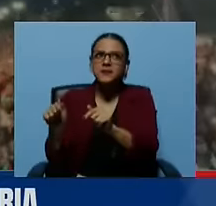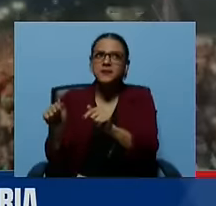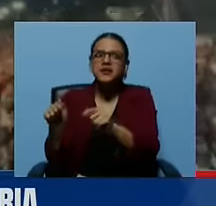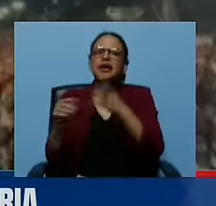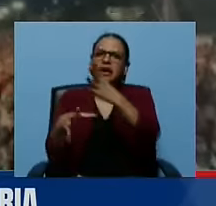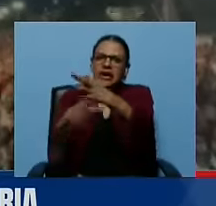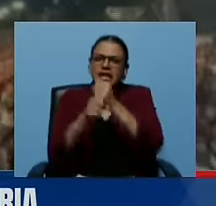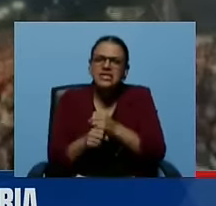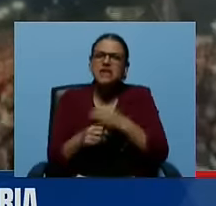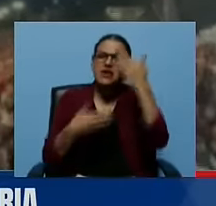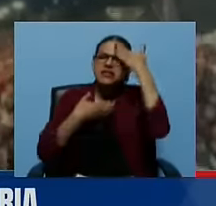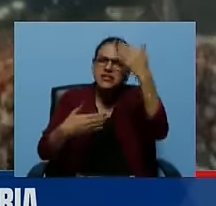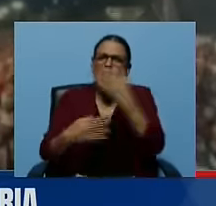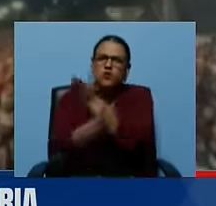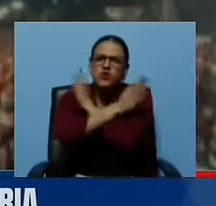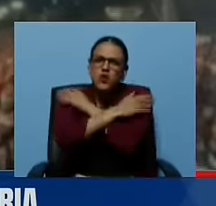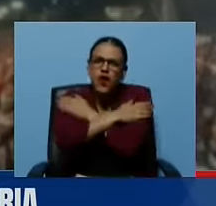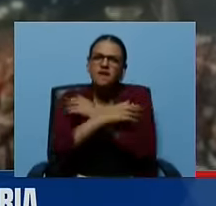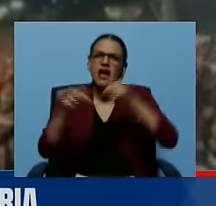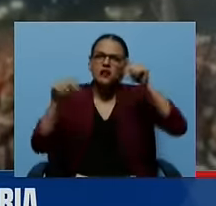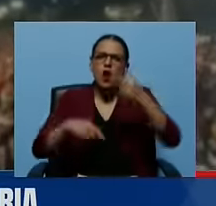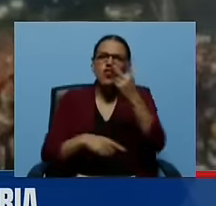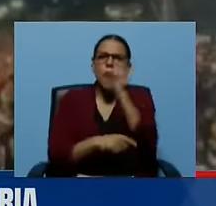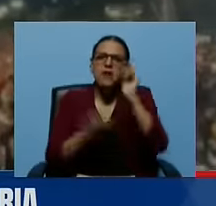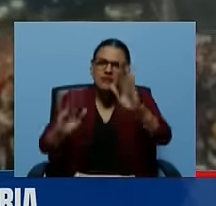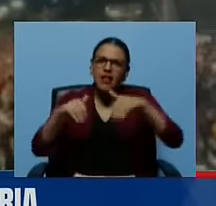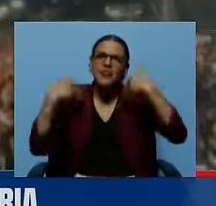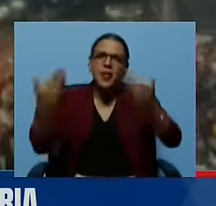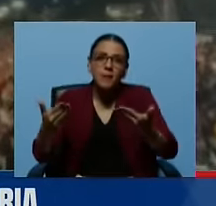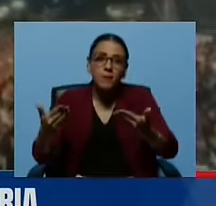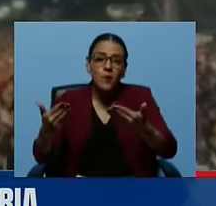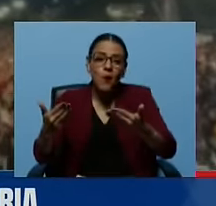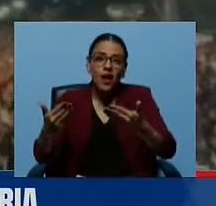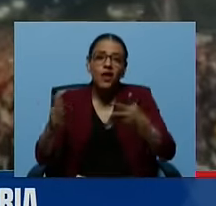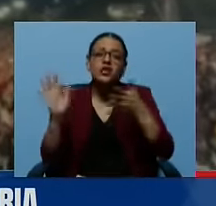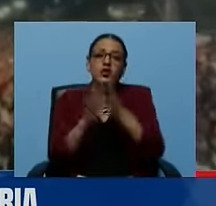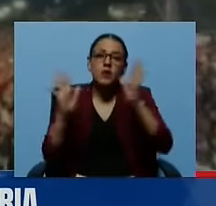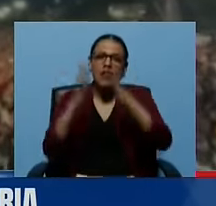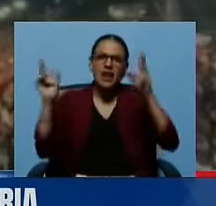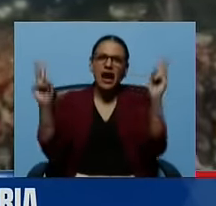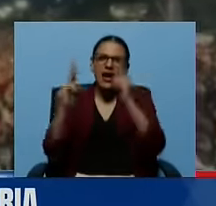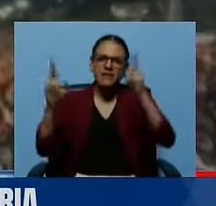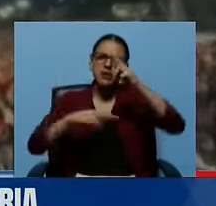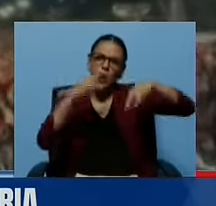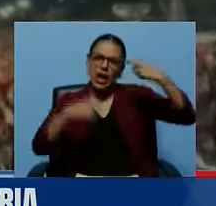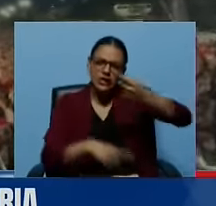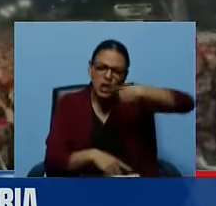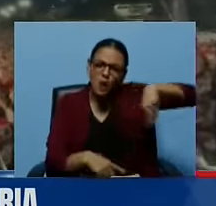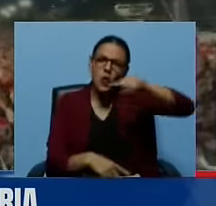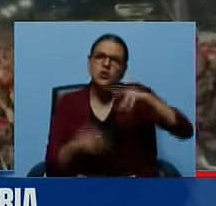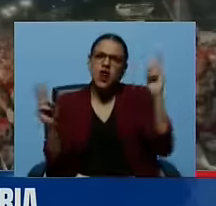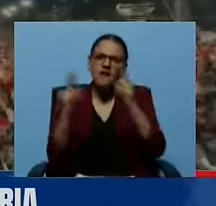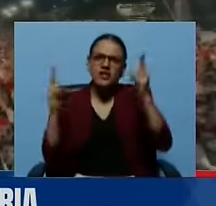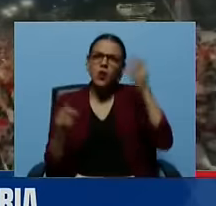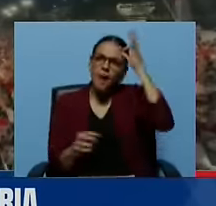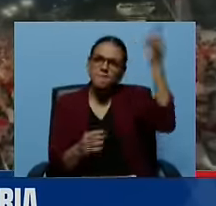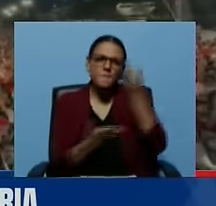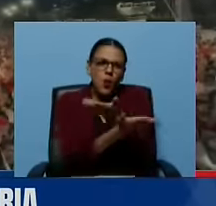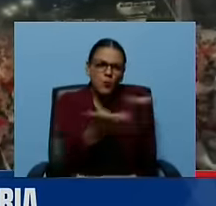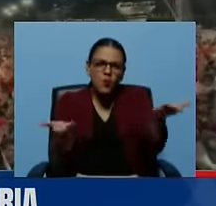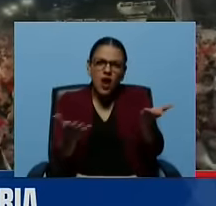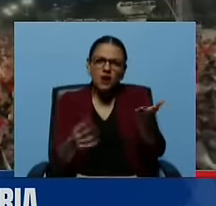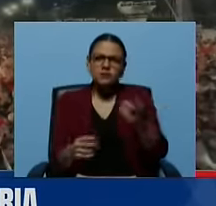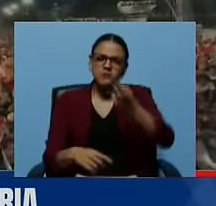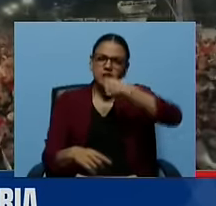Reciban un saludo y un abrazo hoy, 2 meses después de la gran victoria revolucionaria, de la victoria popular y